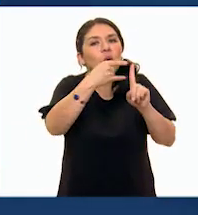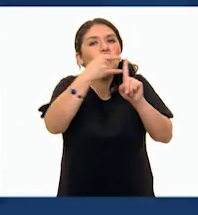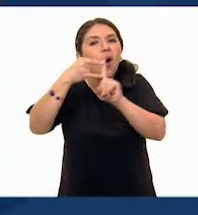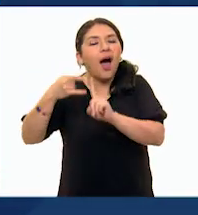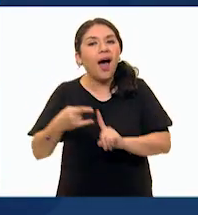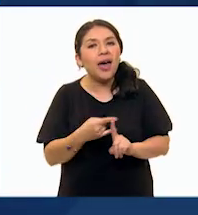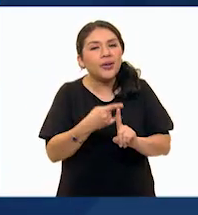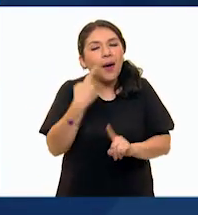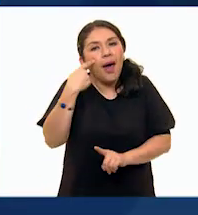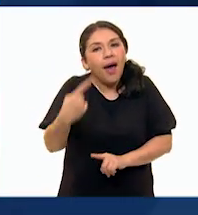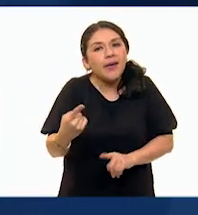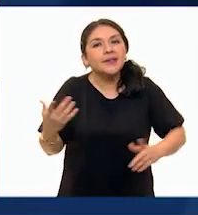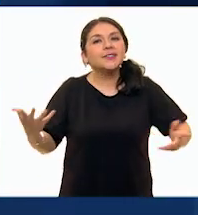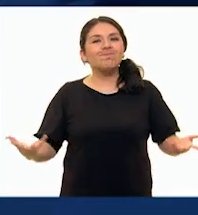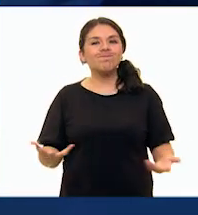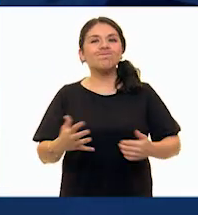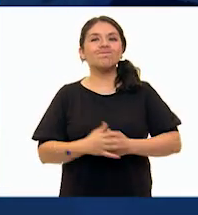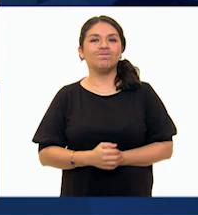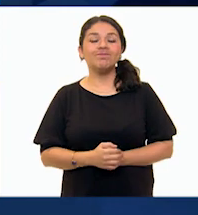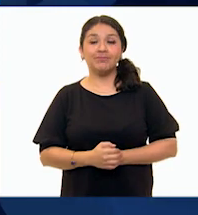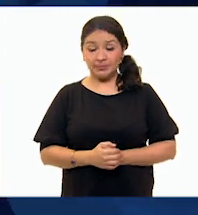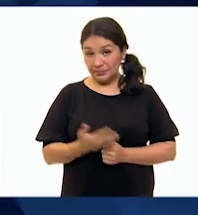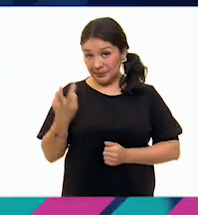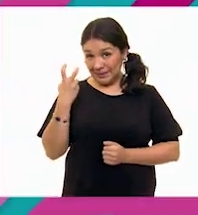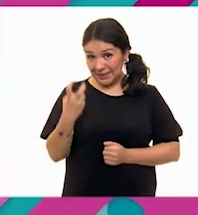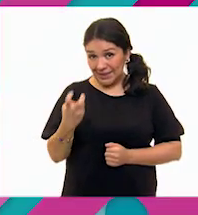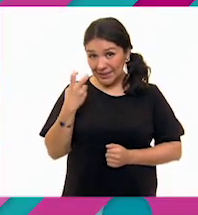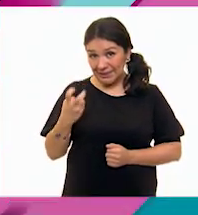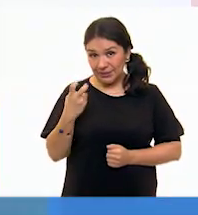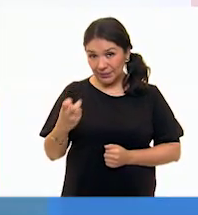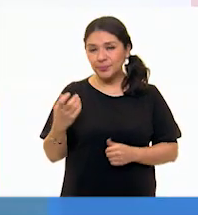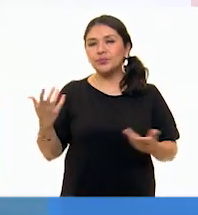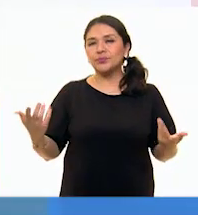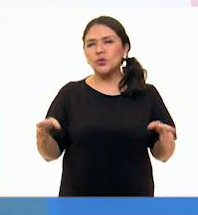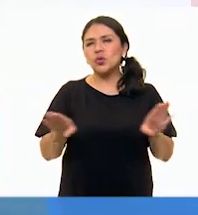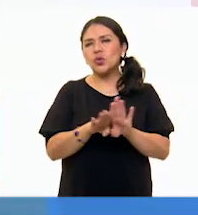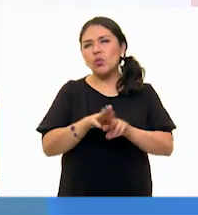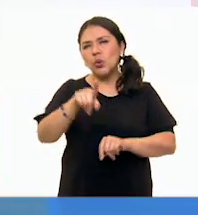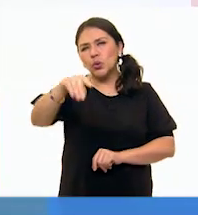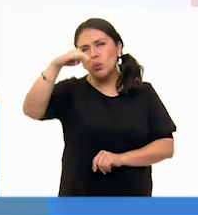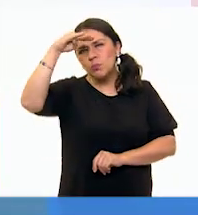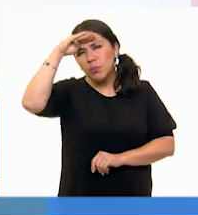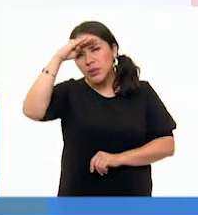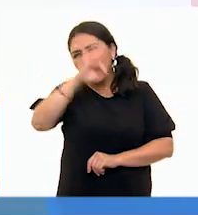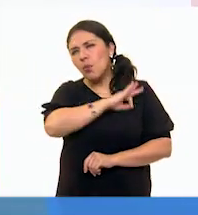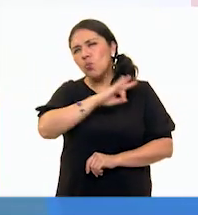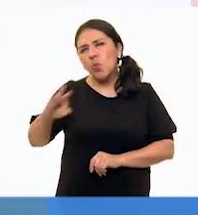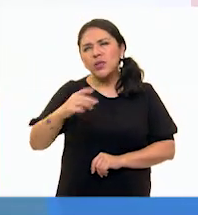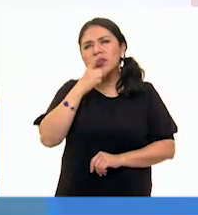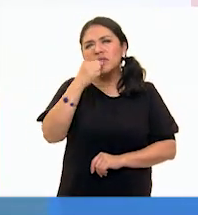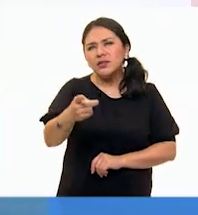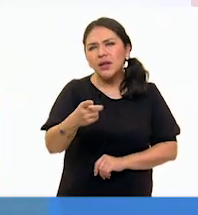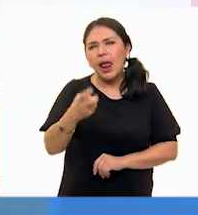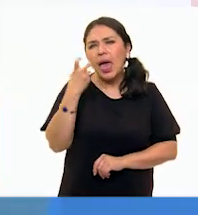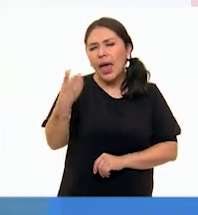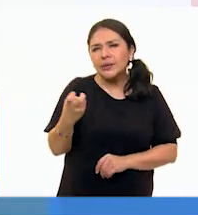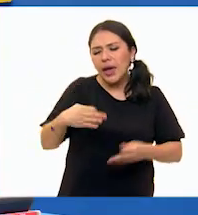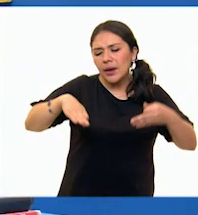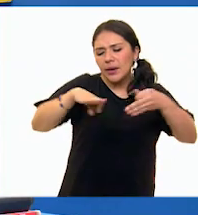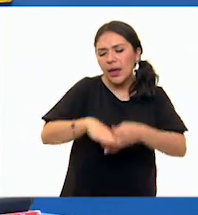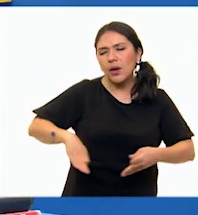cuadrados en esa figura. Entonces, ¿cómo podríamos indicar la